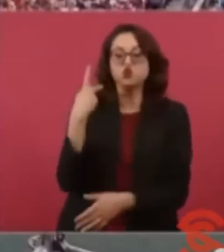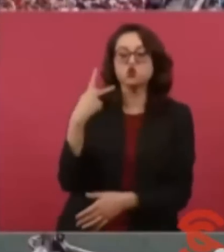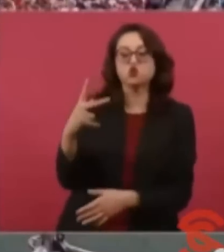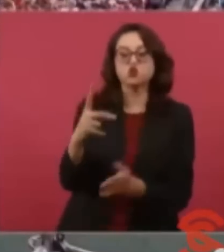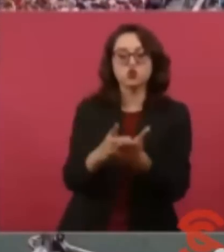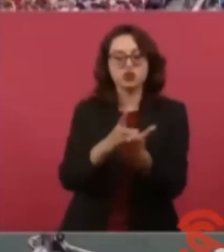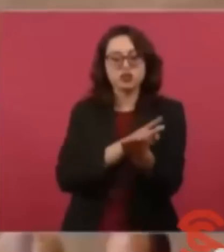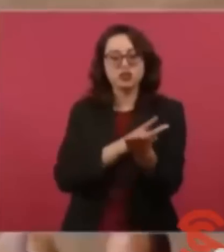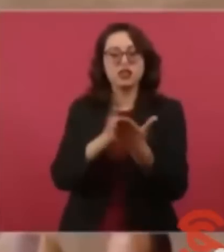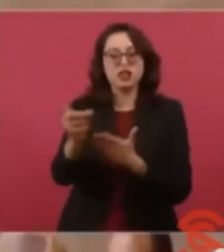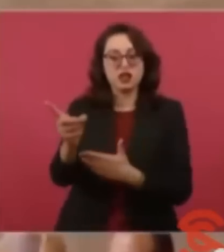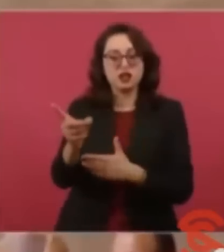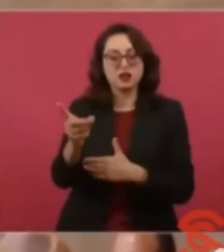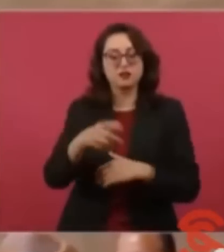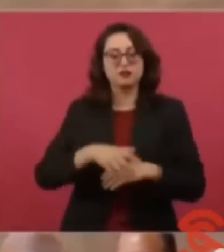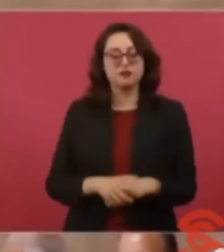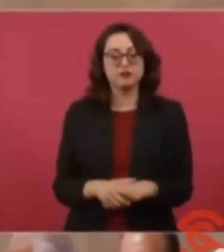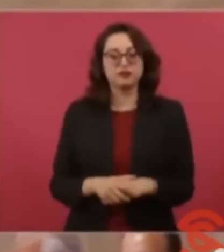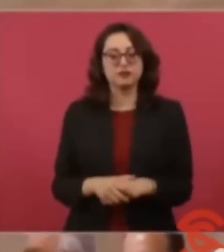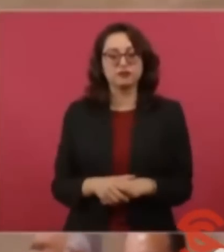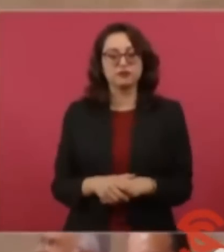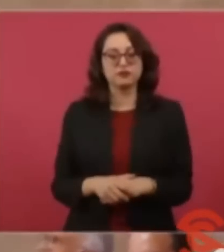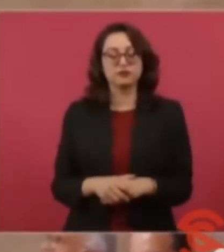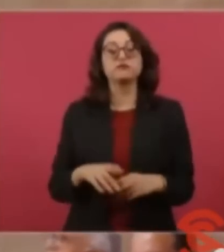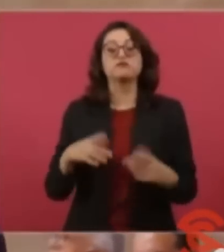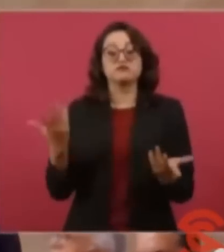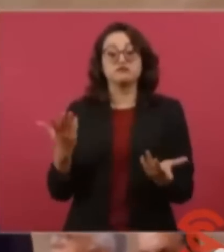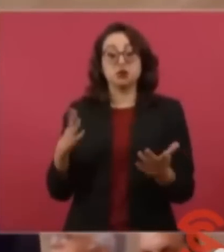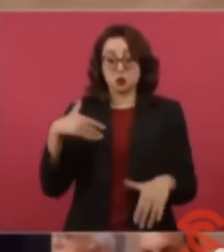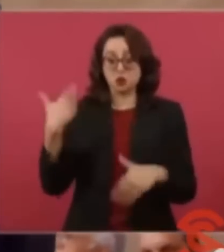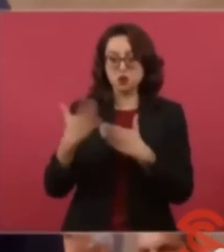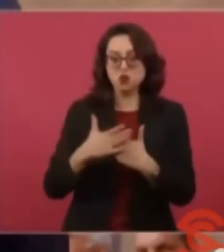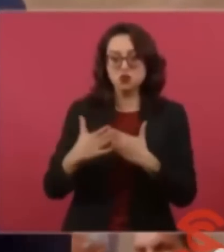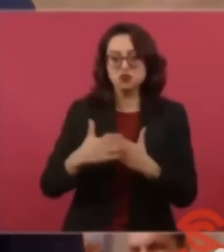Y esté quien esté en la presidencia,